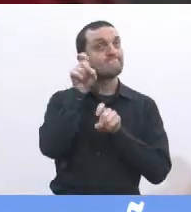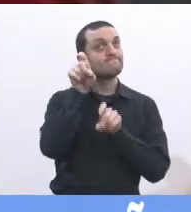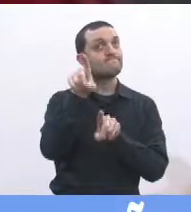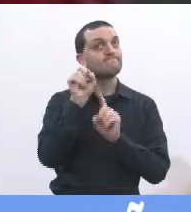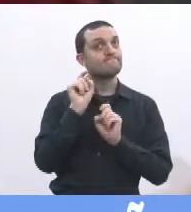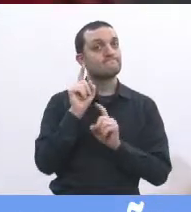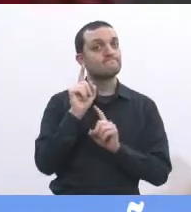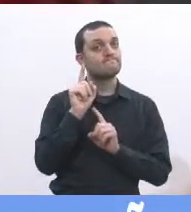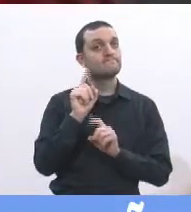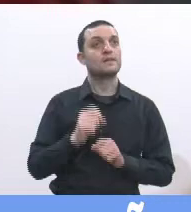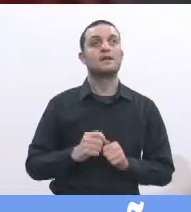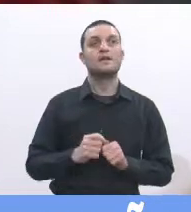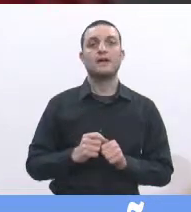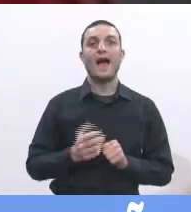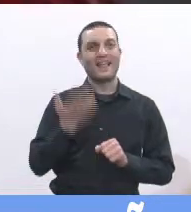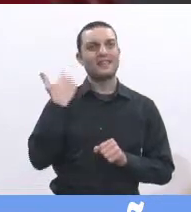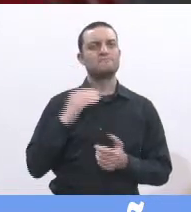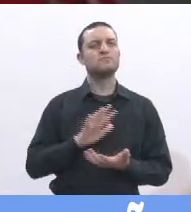cualquier sospecha de arbitrariedad.